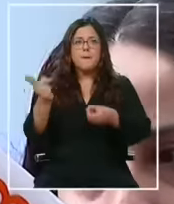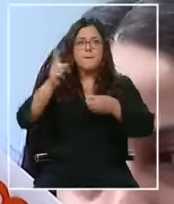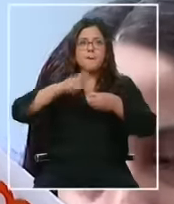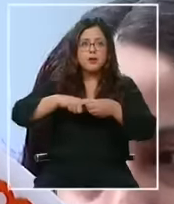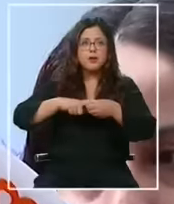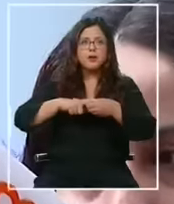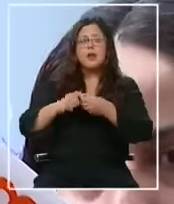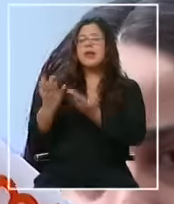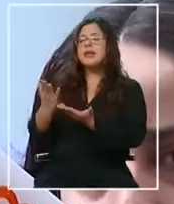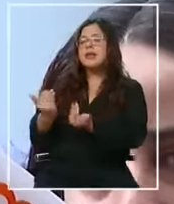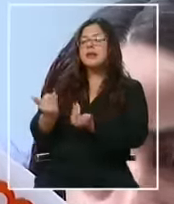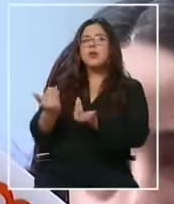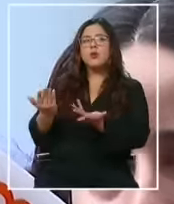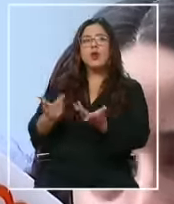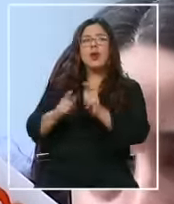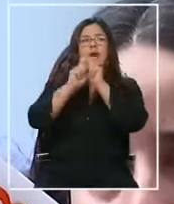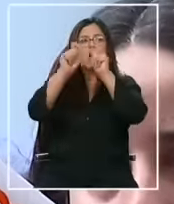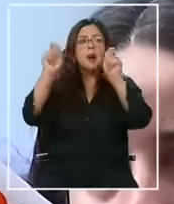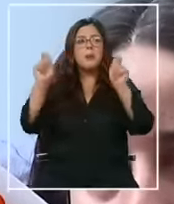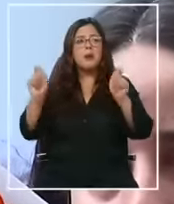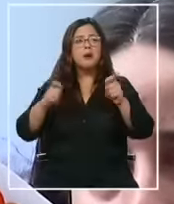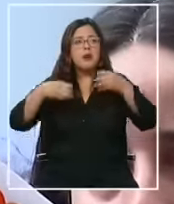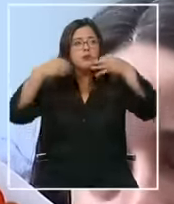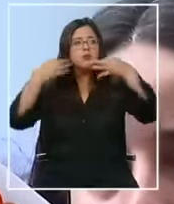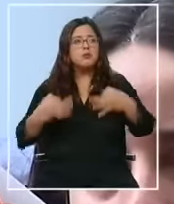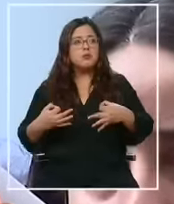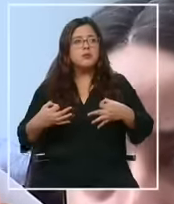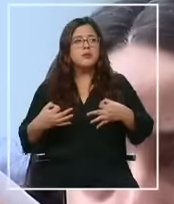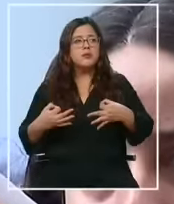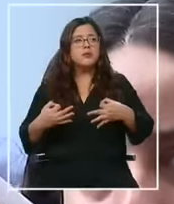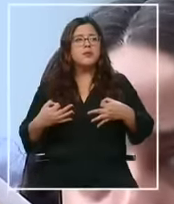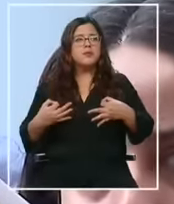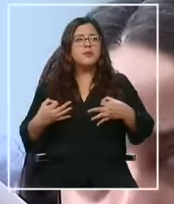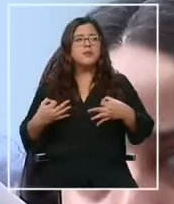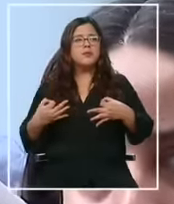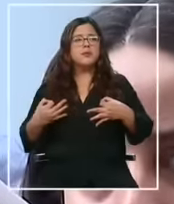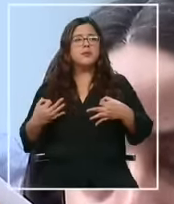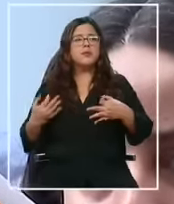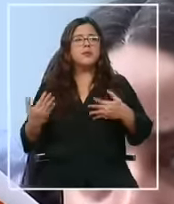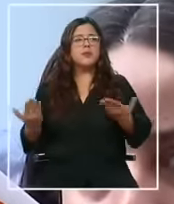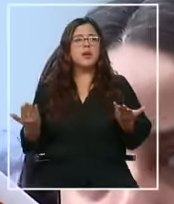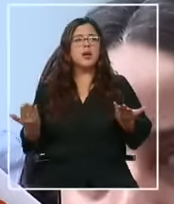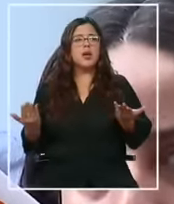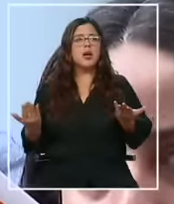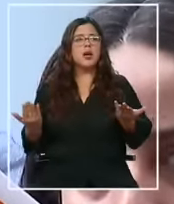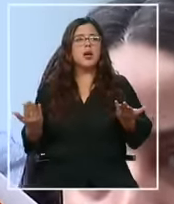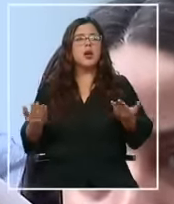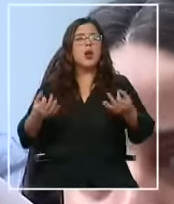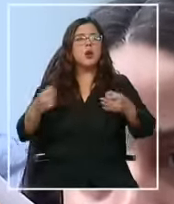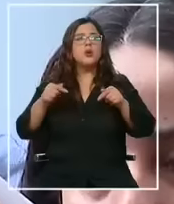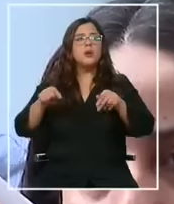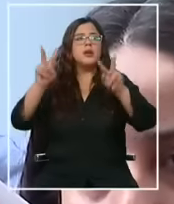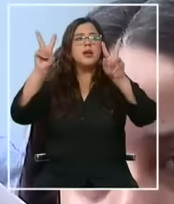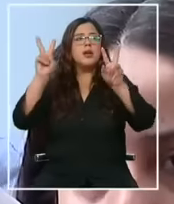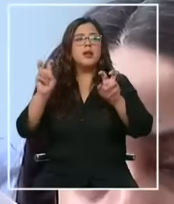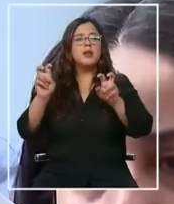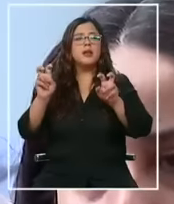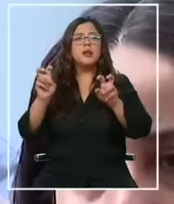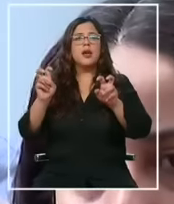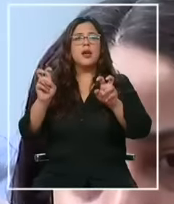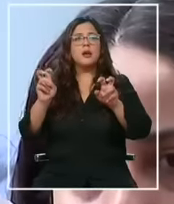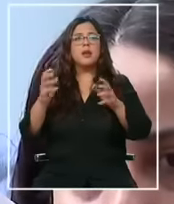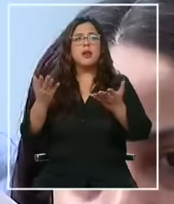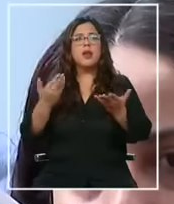Lo que necesitamos es una campaña limpia donde vamos a tener que probablemente discutir, plantear punto de